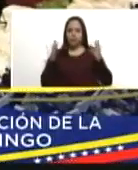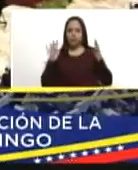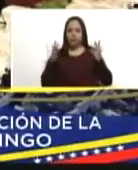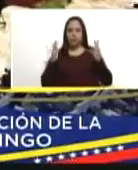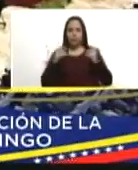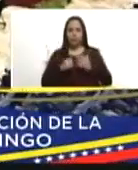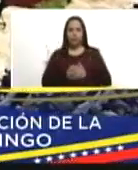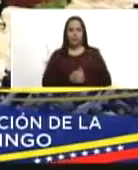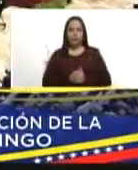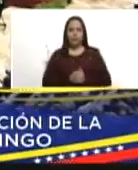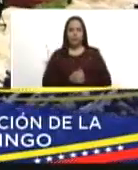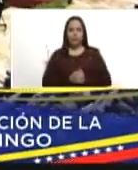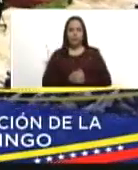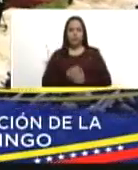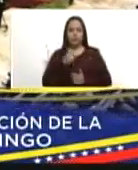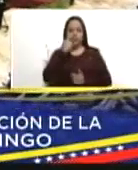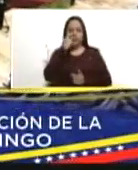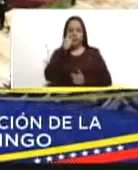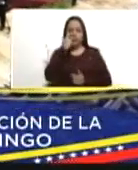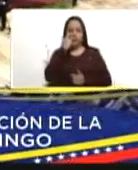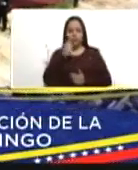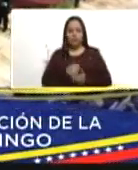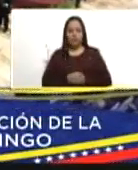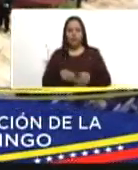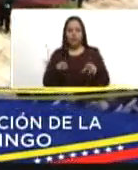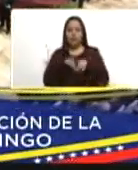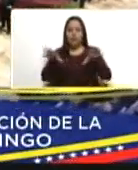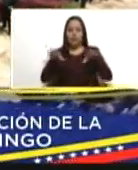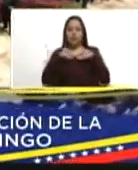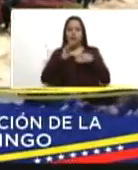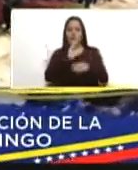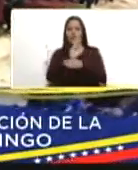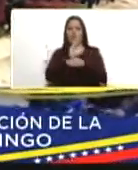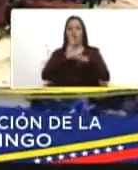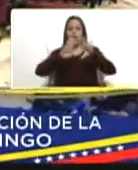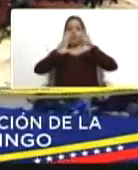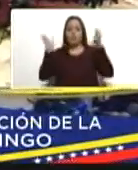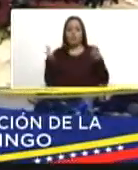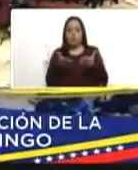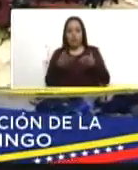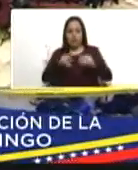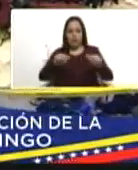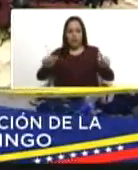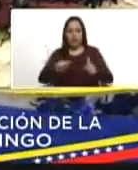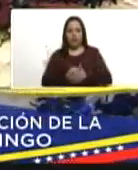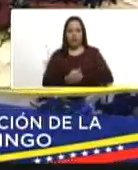es asumir la preservación del planeta